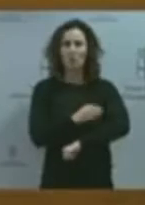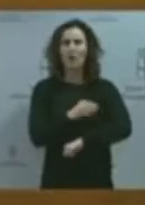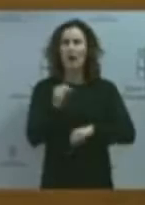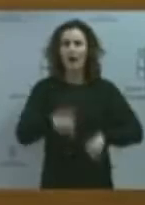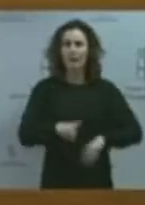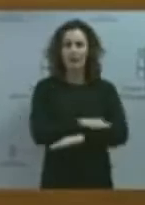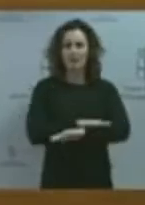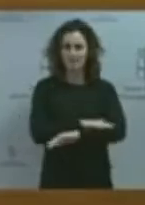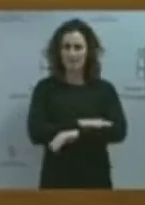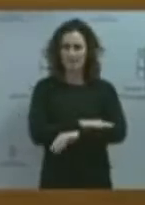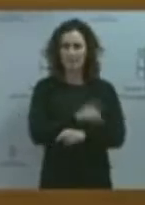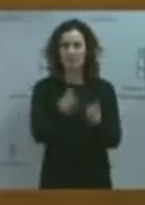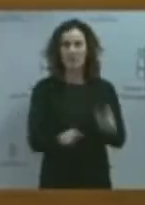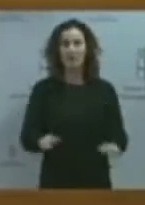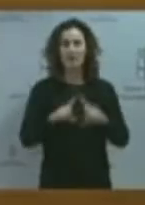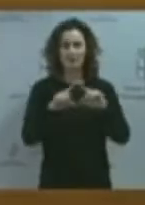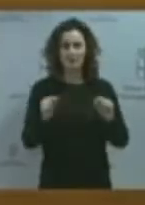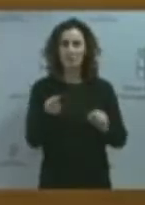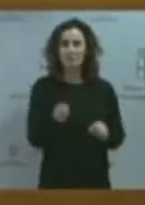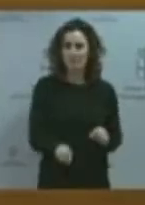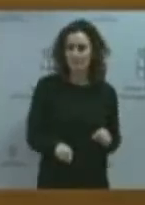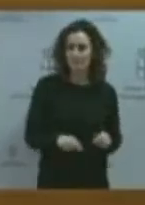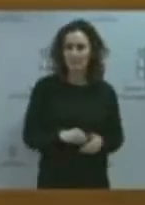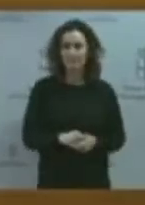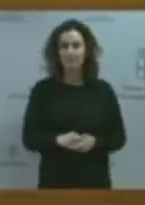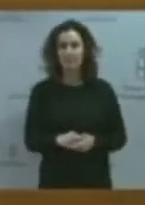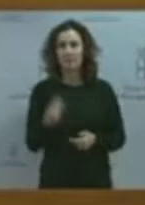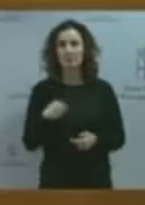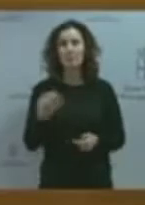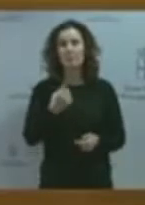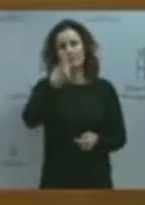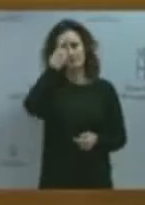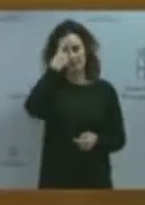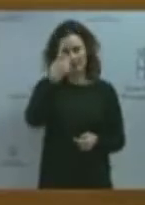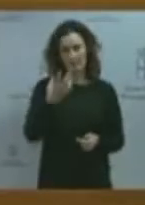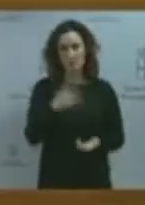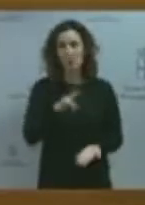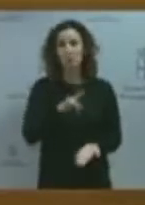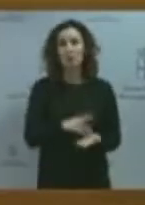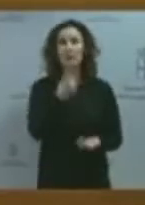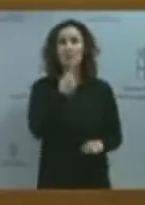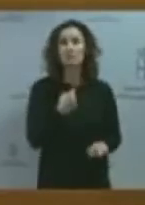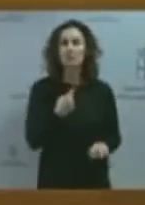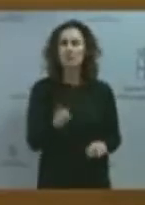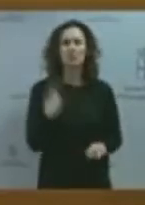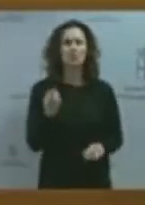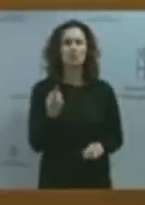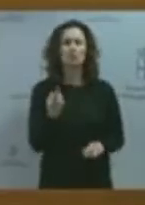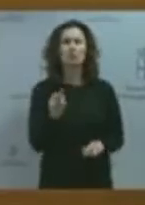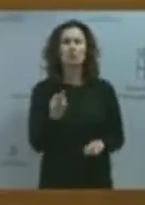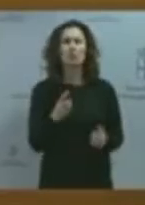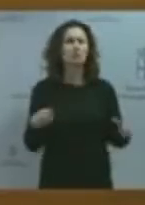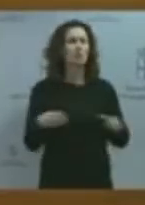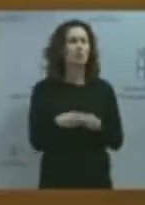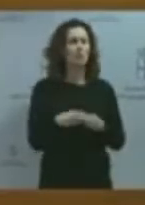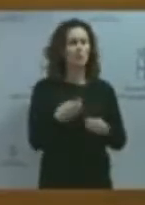y las asturianas. Eso ya que hay que tenerlo en cuenta, que cuando se nos dice que no somos partido de propuestas, hay cuestiones evidentes de las